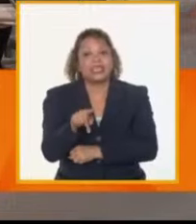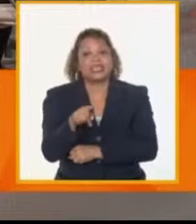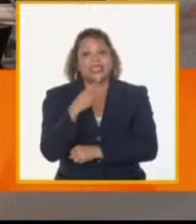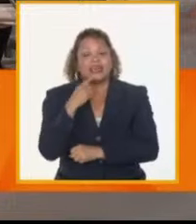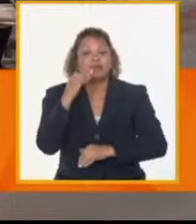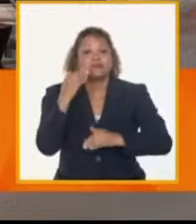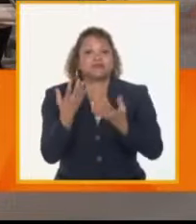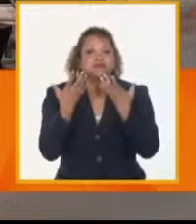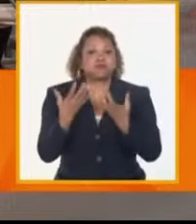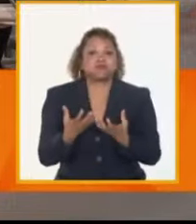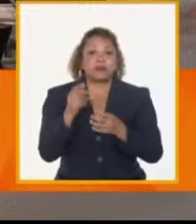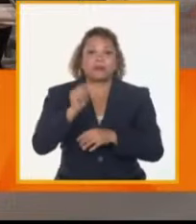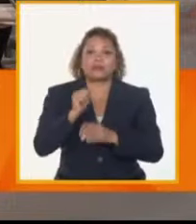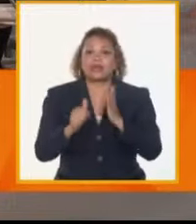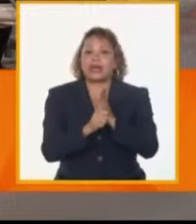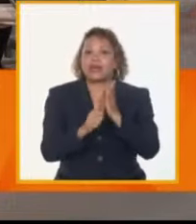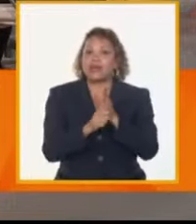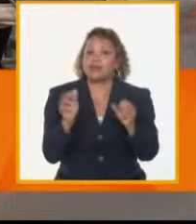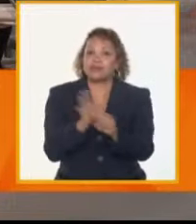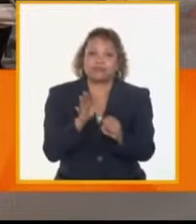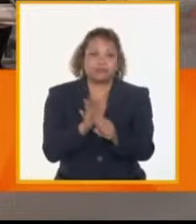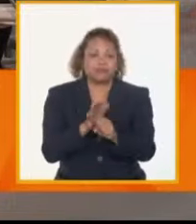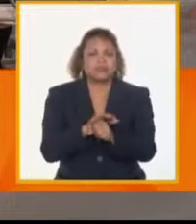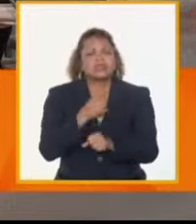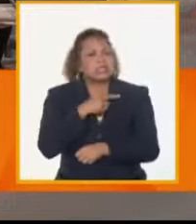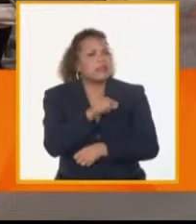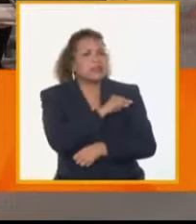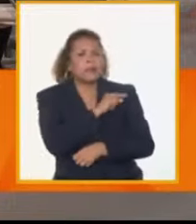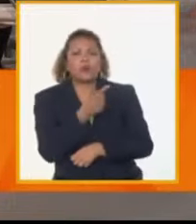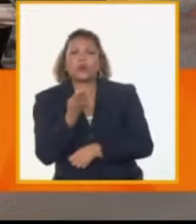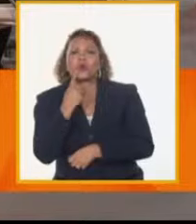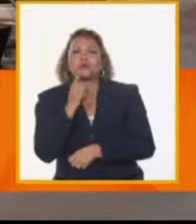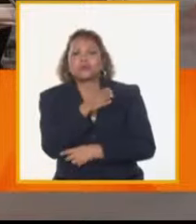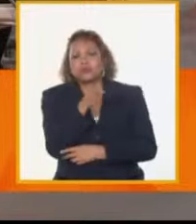sobrecargada. Así mismo. Hace poco, en un recorrido que hicimos,